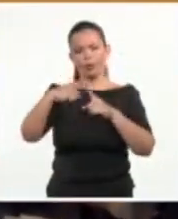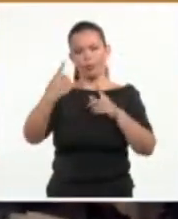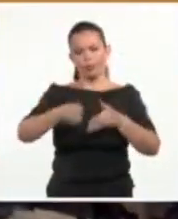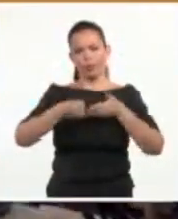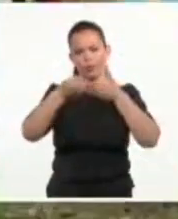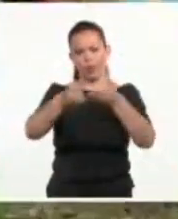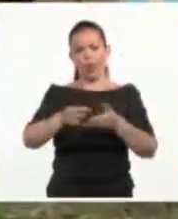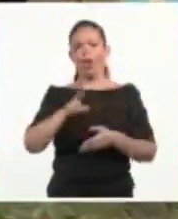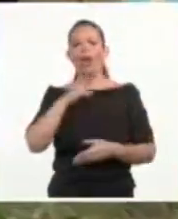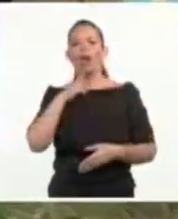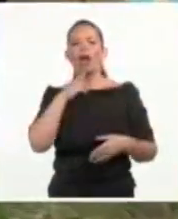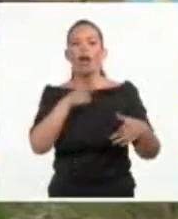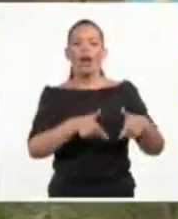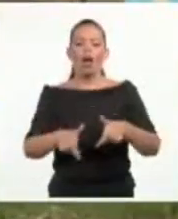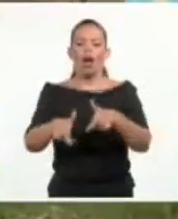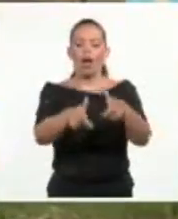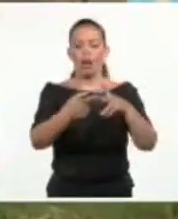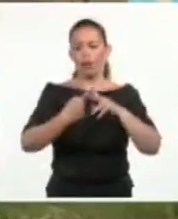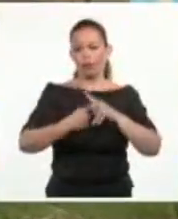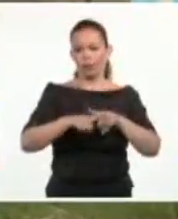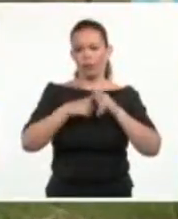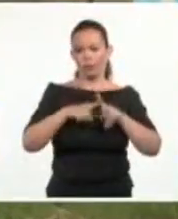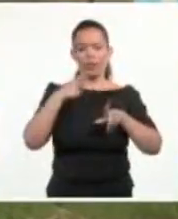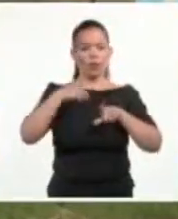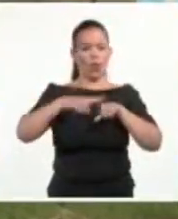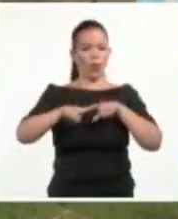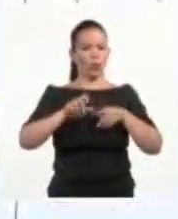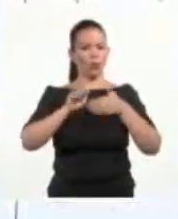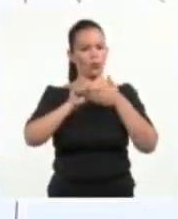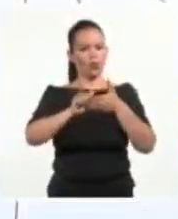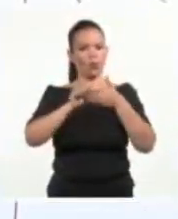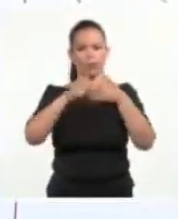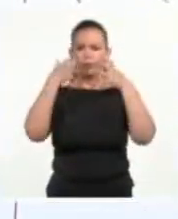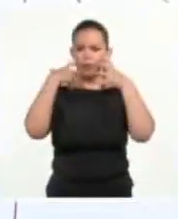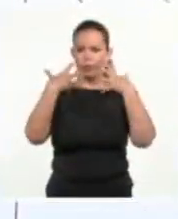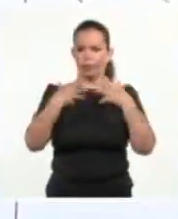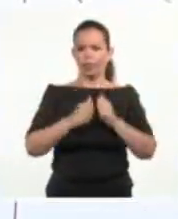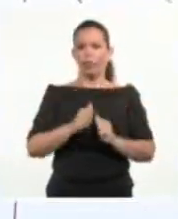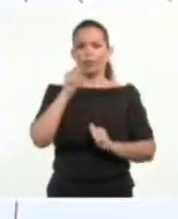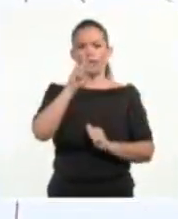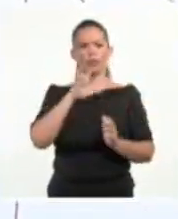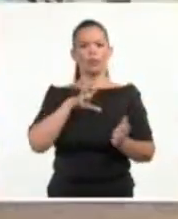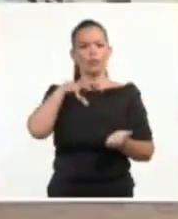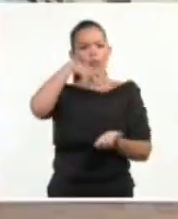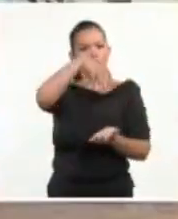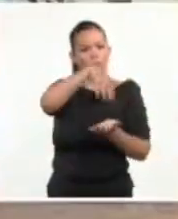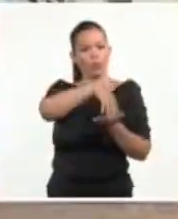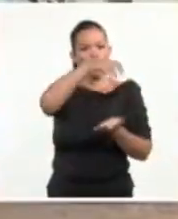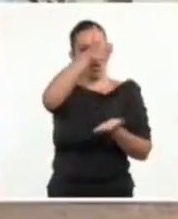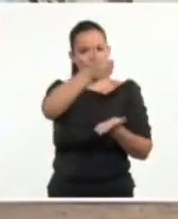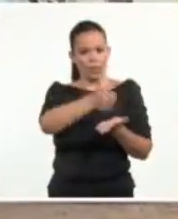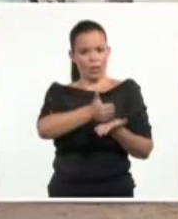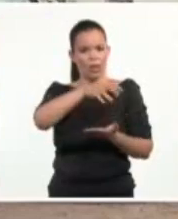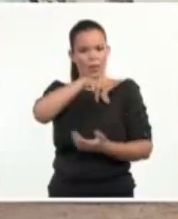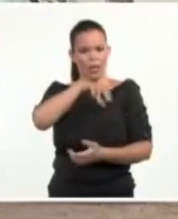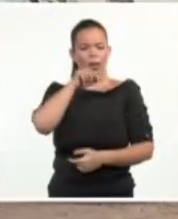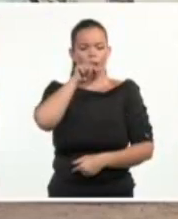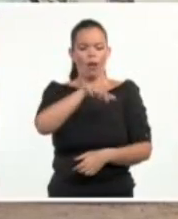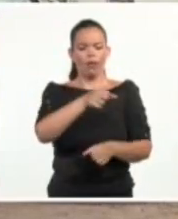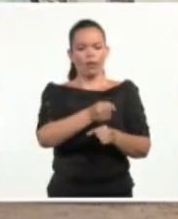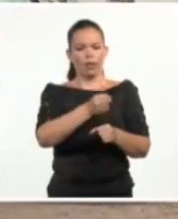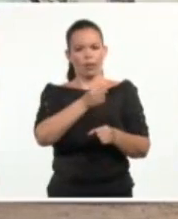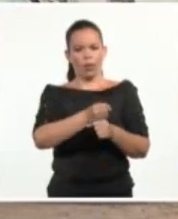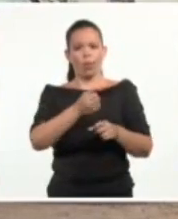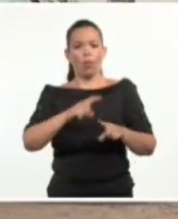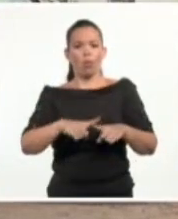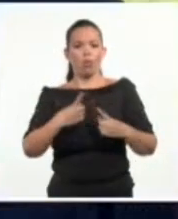servicios básicos. Ahora, una parte de ellos trabaja en el Consejo Popular Vizcaíno de la cabecera provincial, donde los daños